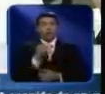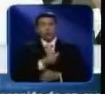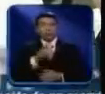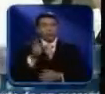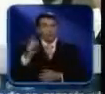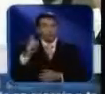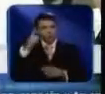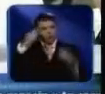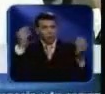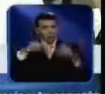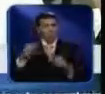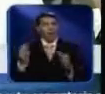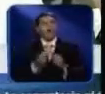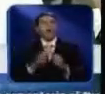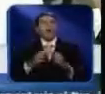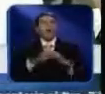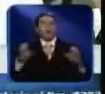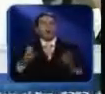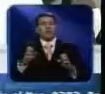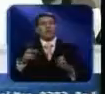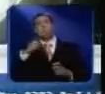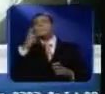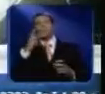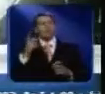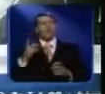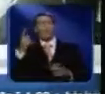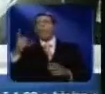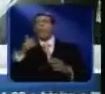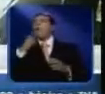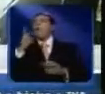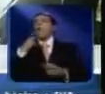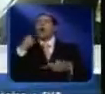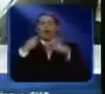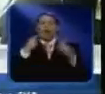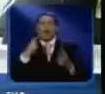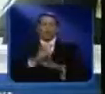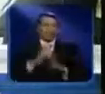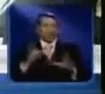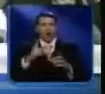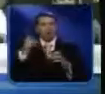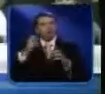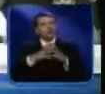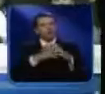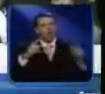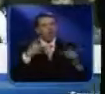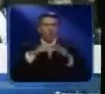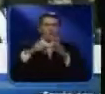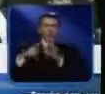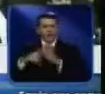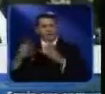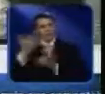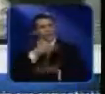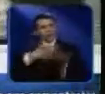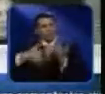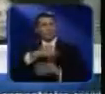con una educación politizada, una educación de un solo color. Entre los expertos que participarán se encuentra la